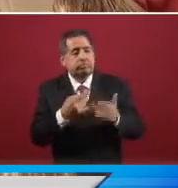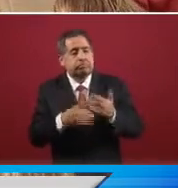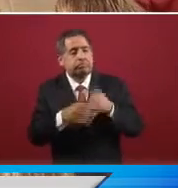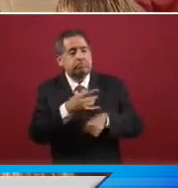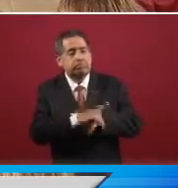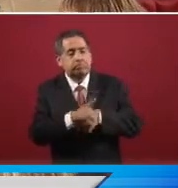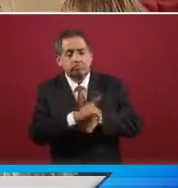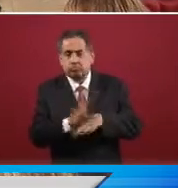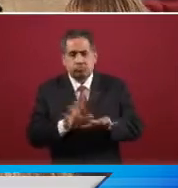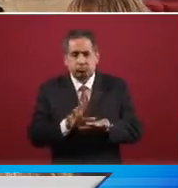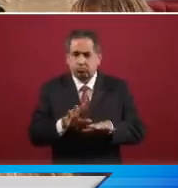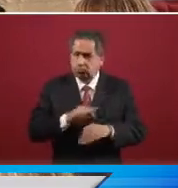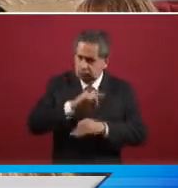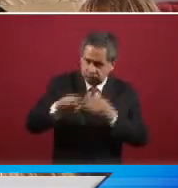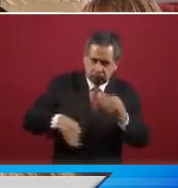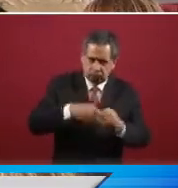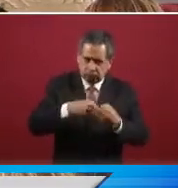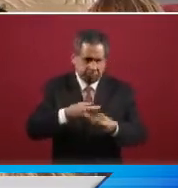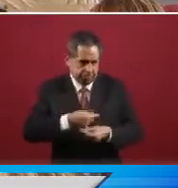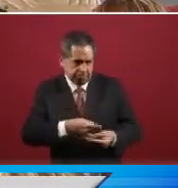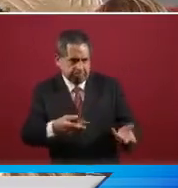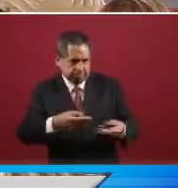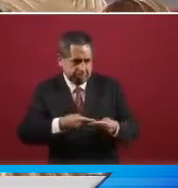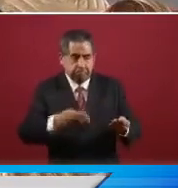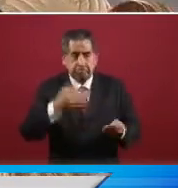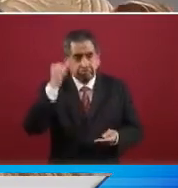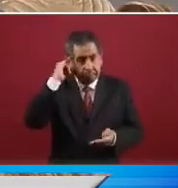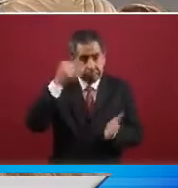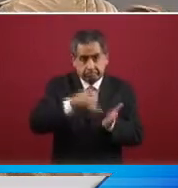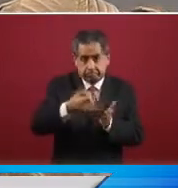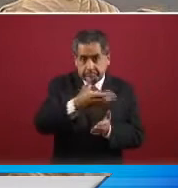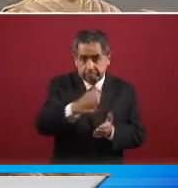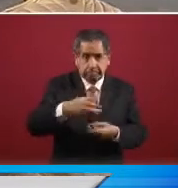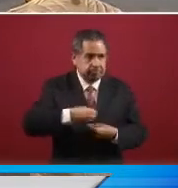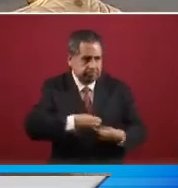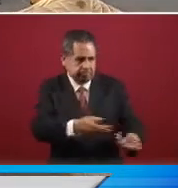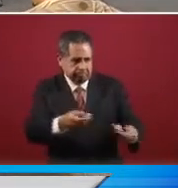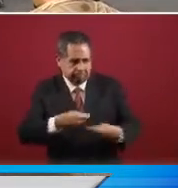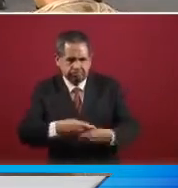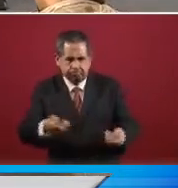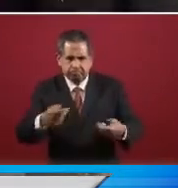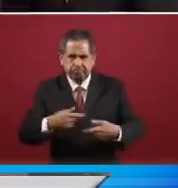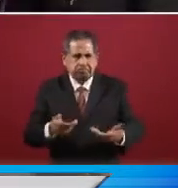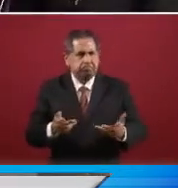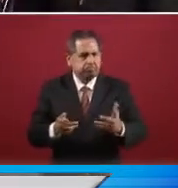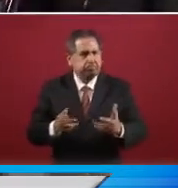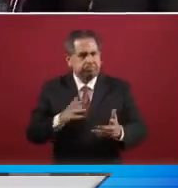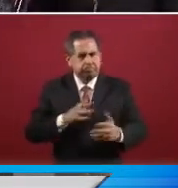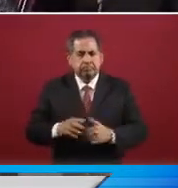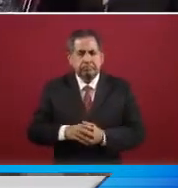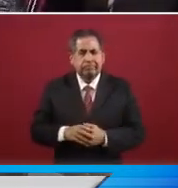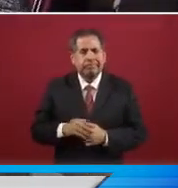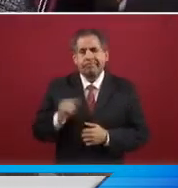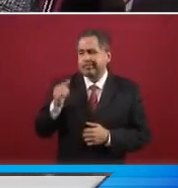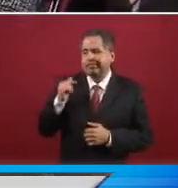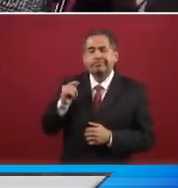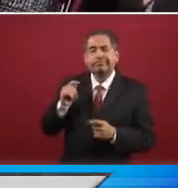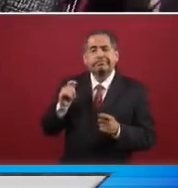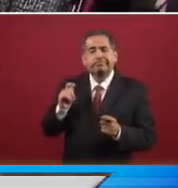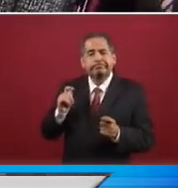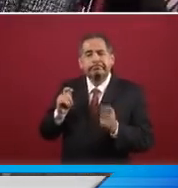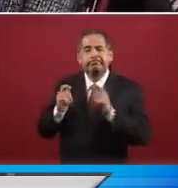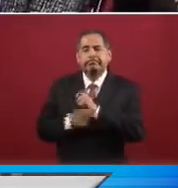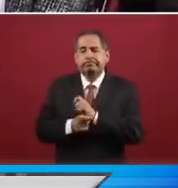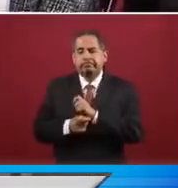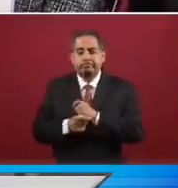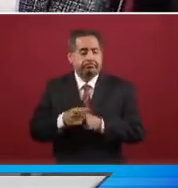de la montaña de Guerrero. Desmiente que exista riesgo de hambruna, y es en esta zona de la montaña de Guerrero en donde existe mayor desnutrición en el